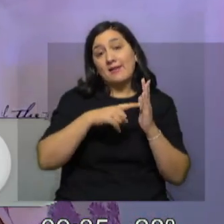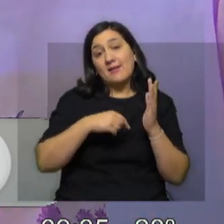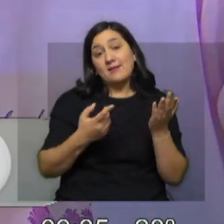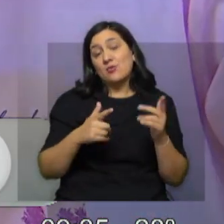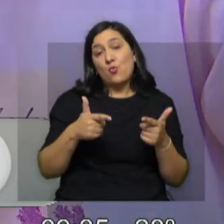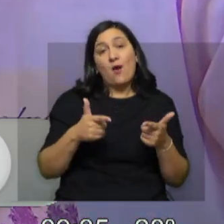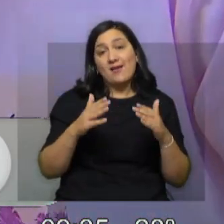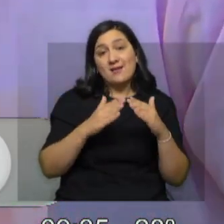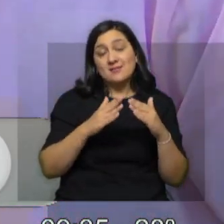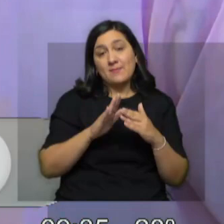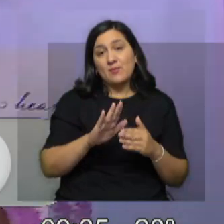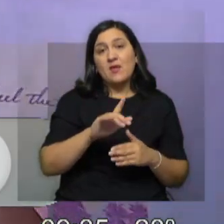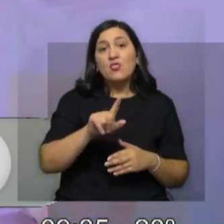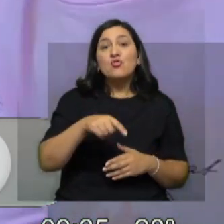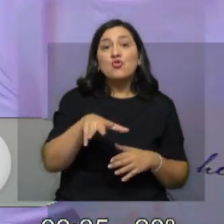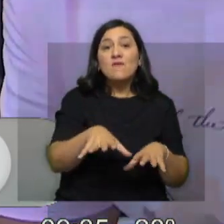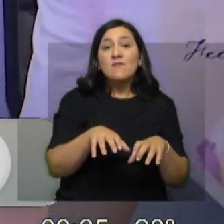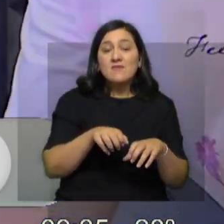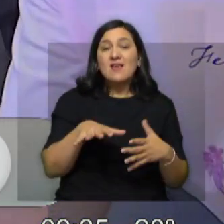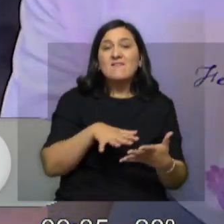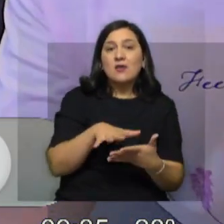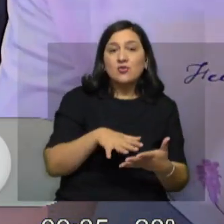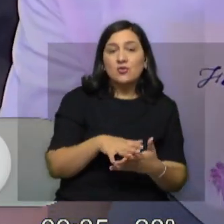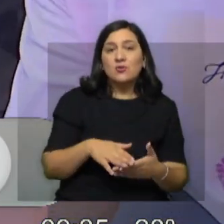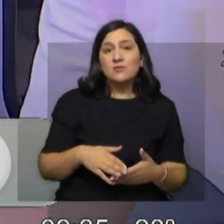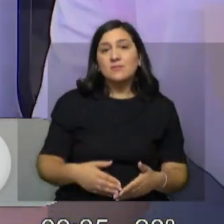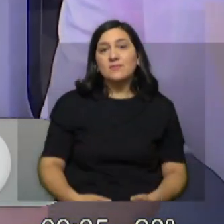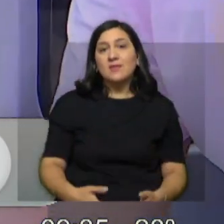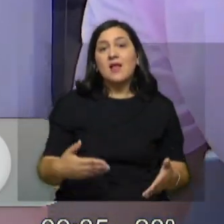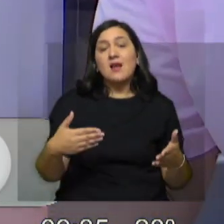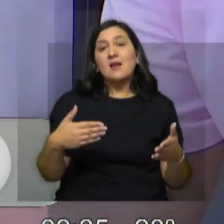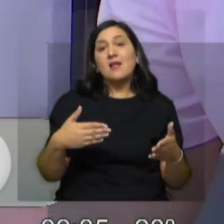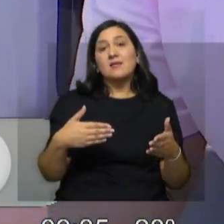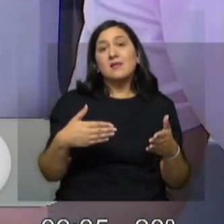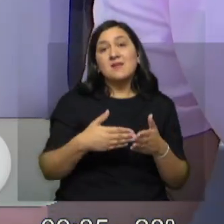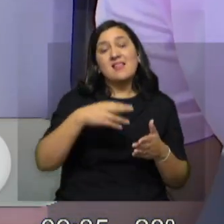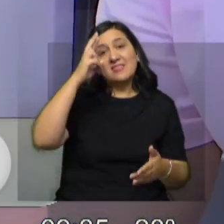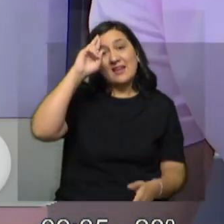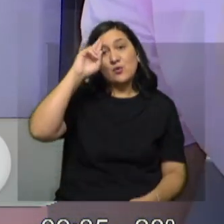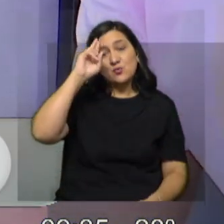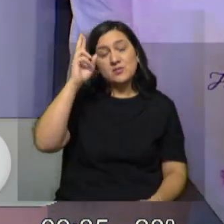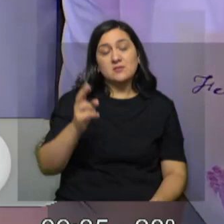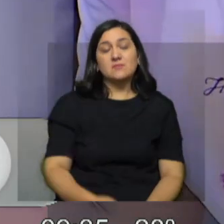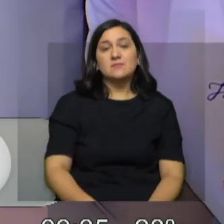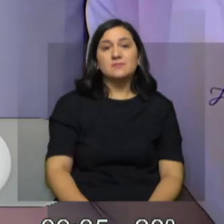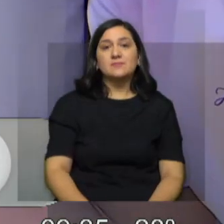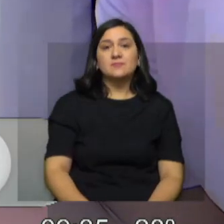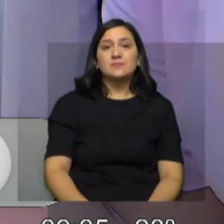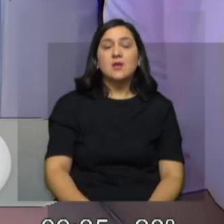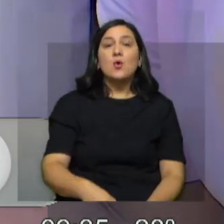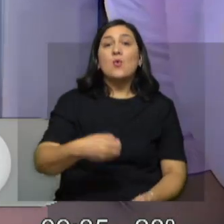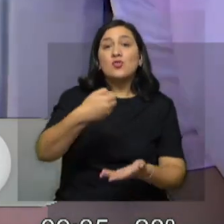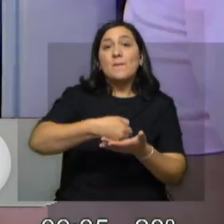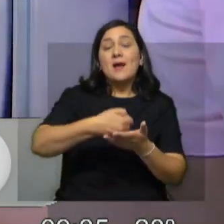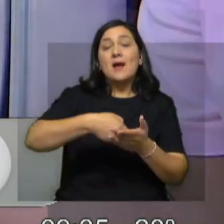No tengo. ¿En qué barrio vive, caballero? Yo, Terminal, Tres Cruces, al lado de ahí. Claro. ¿Cuánto paga por mes?